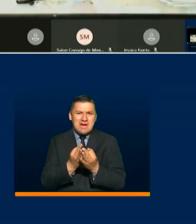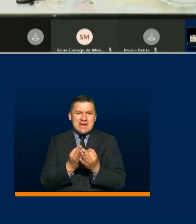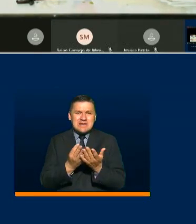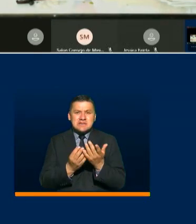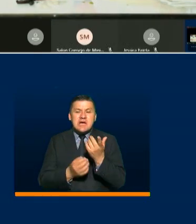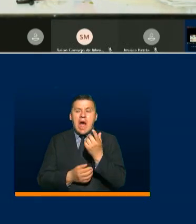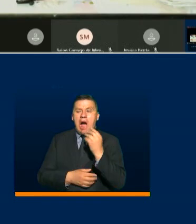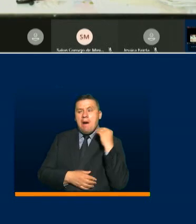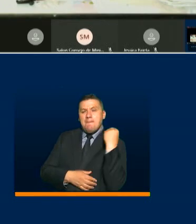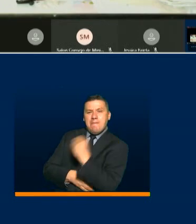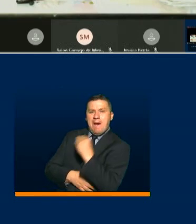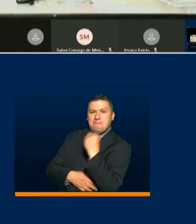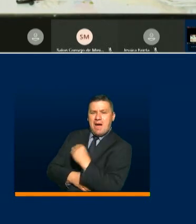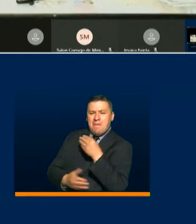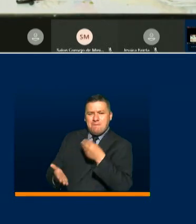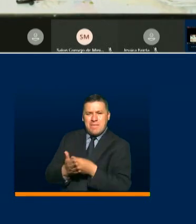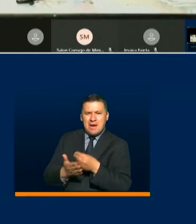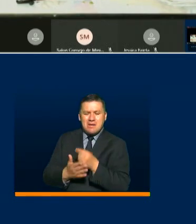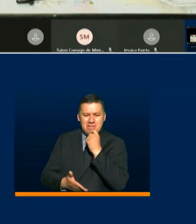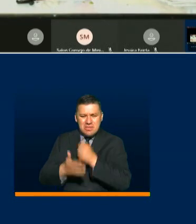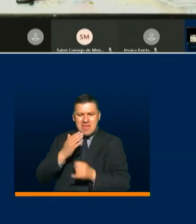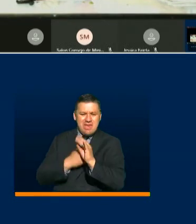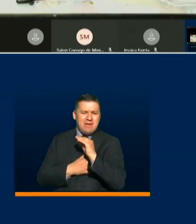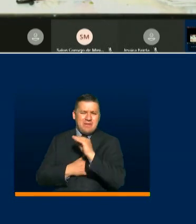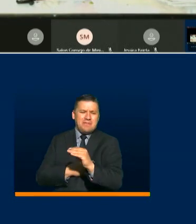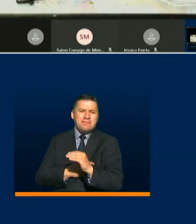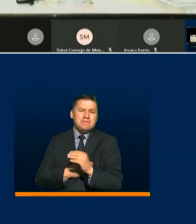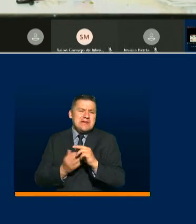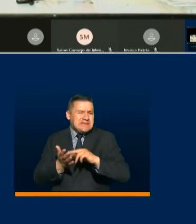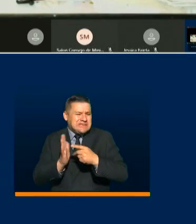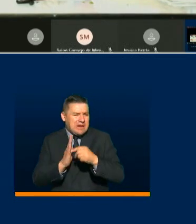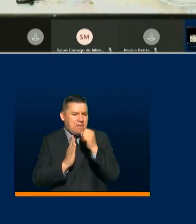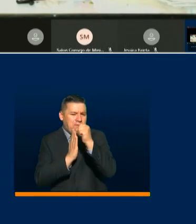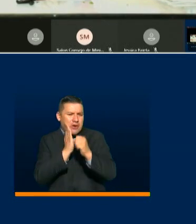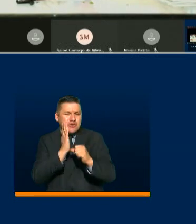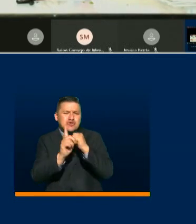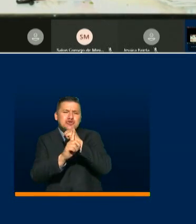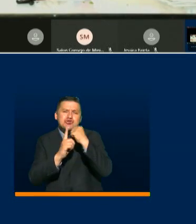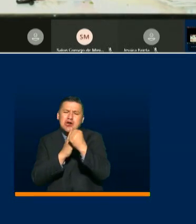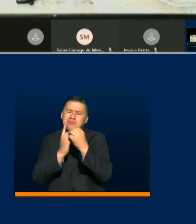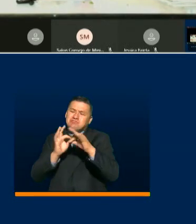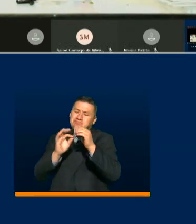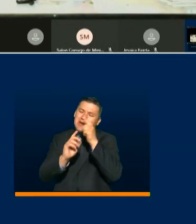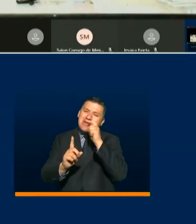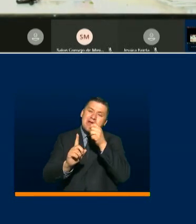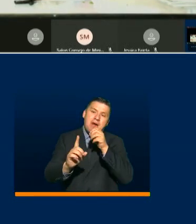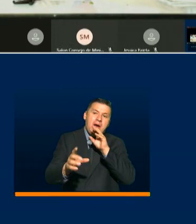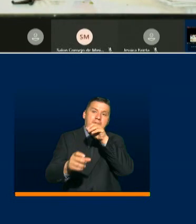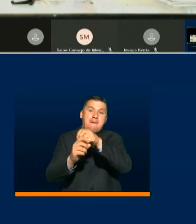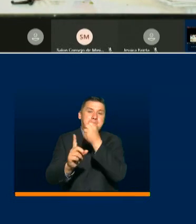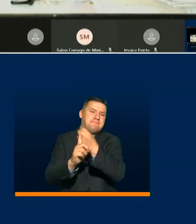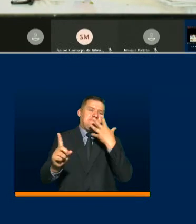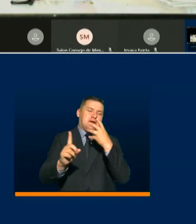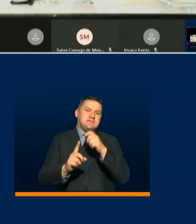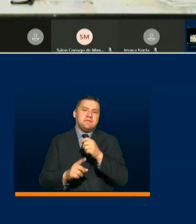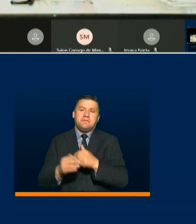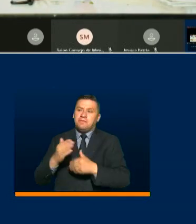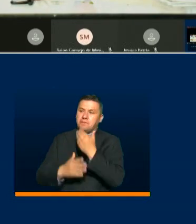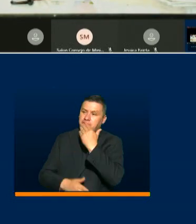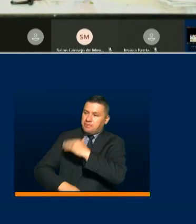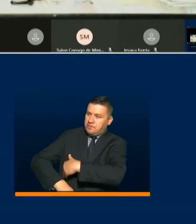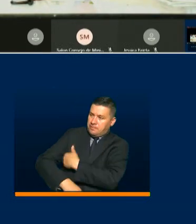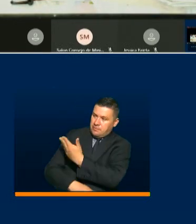están recibiendo en este momento la devolución del IVA. Es decir, estos son programas sociales de gran impacto. Así que empiezo con usted,